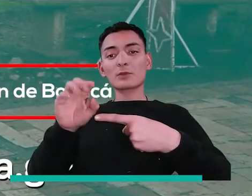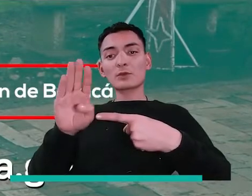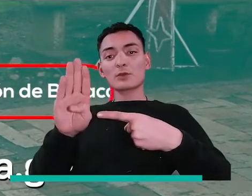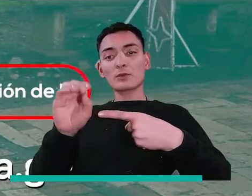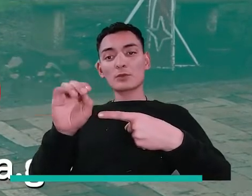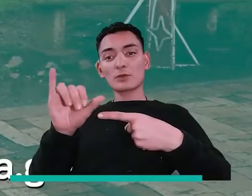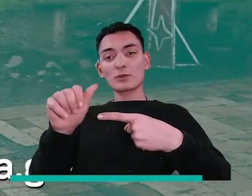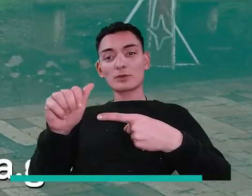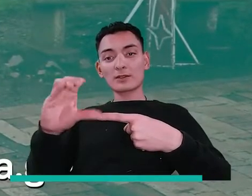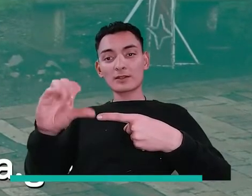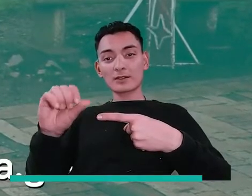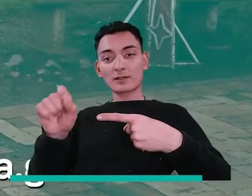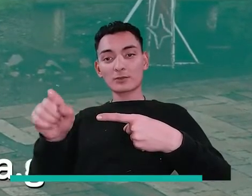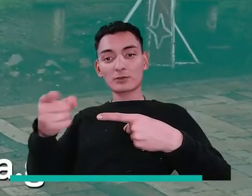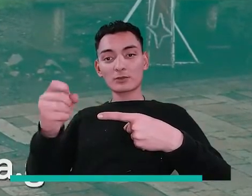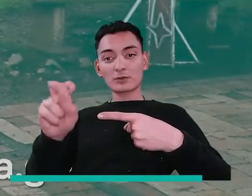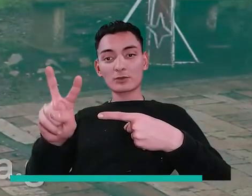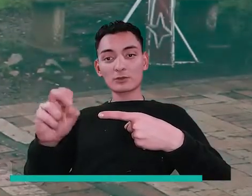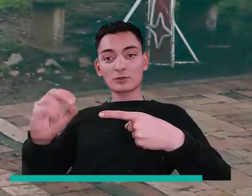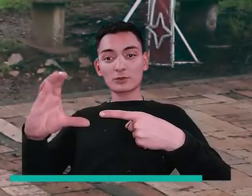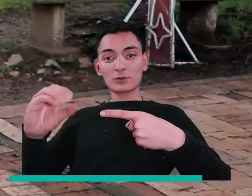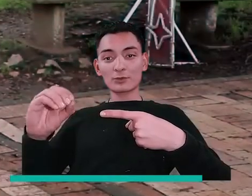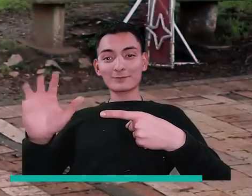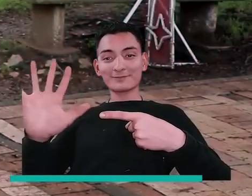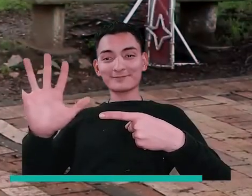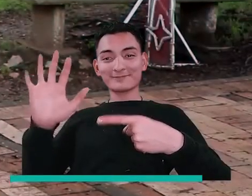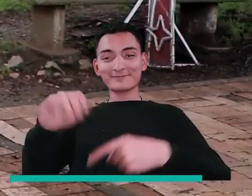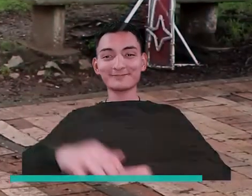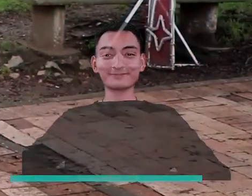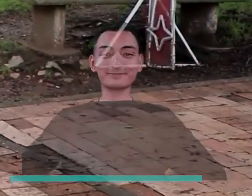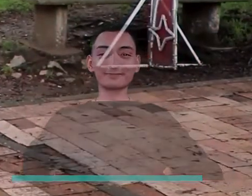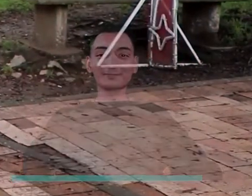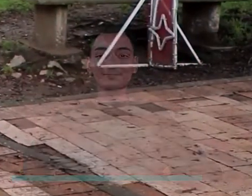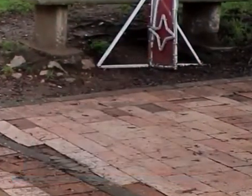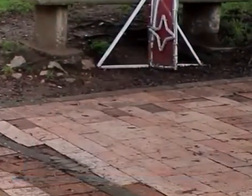www.boyacá.gov.co. Hasta pronto.